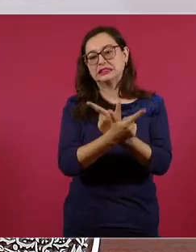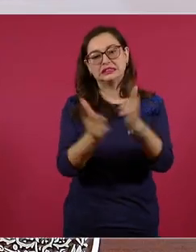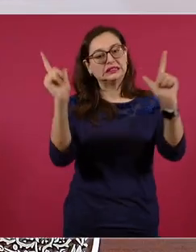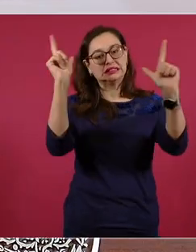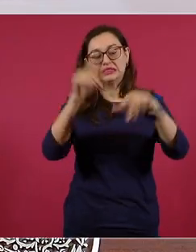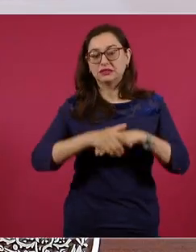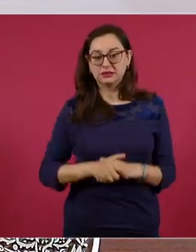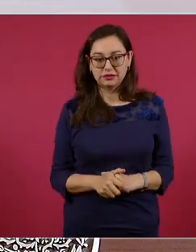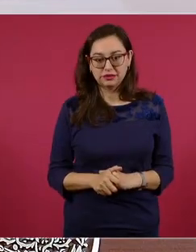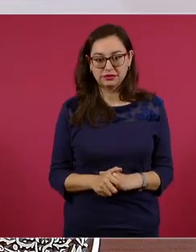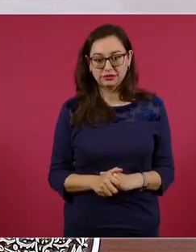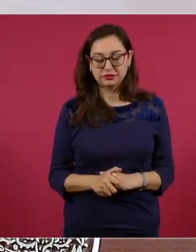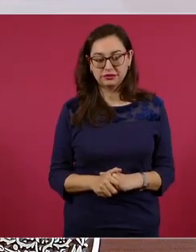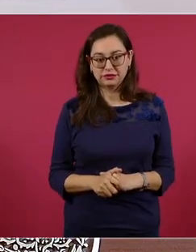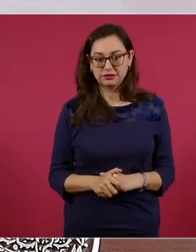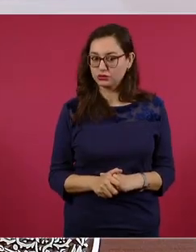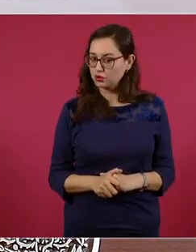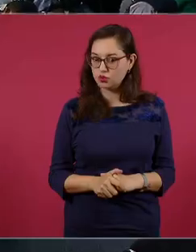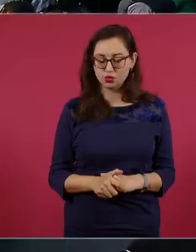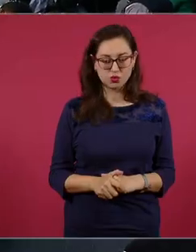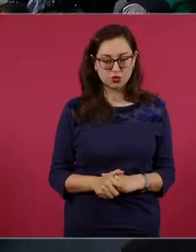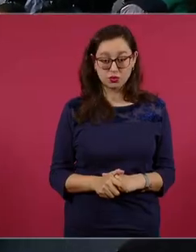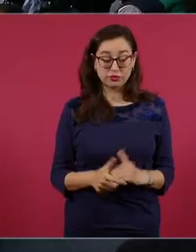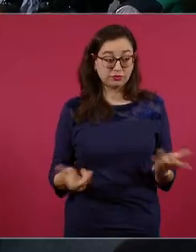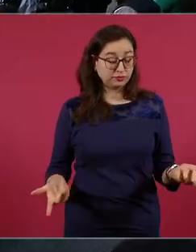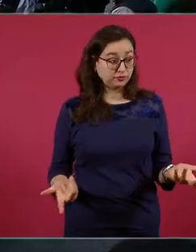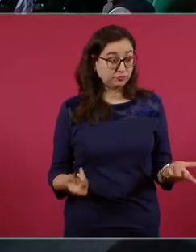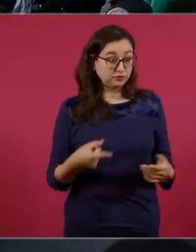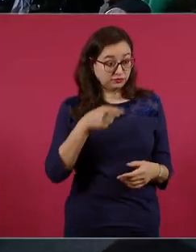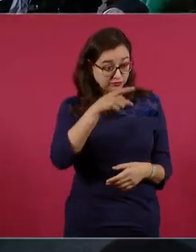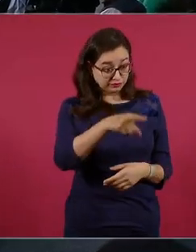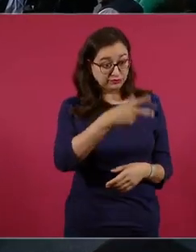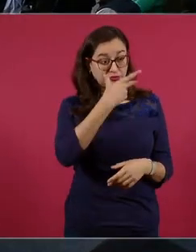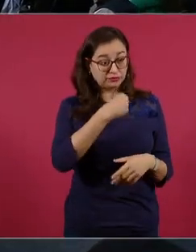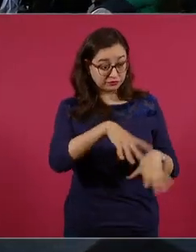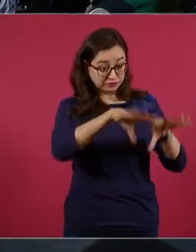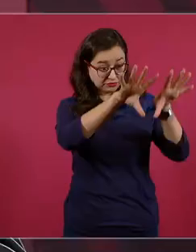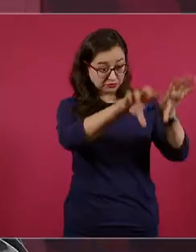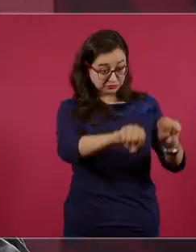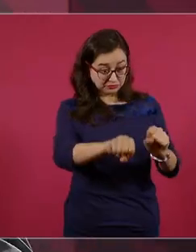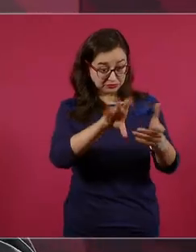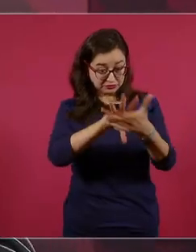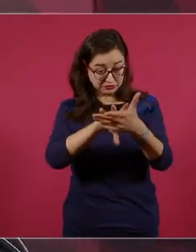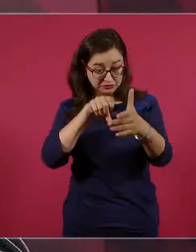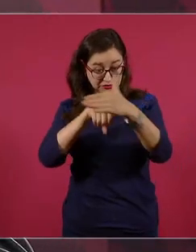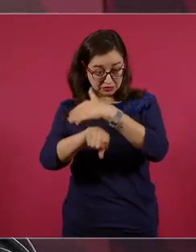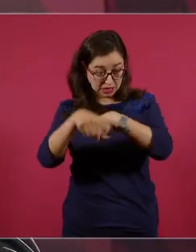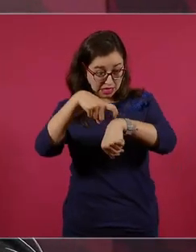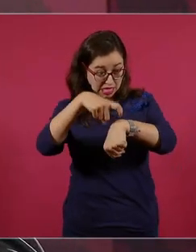gobierno. Es que no lo detuvieron a las 10 de la noche,